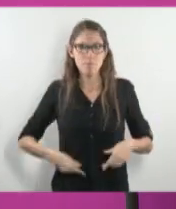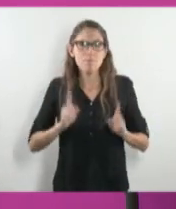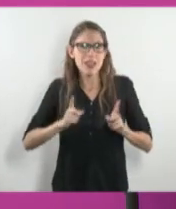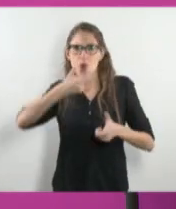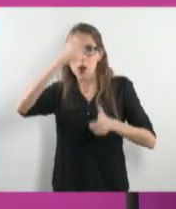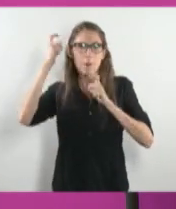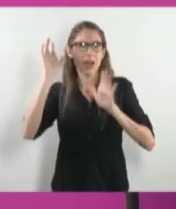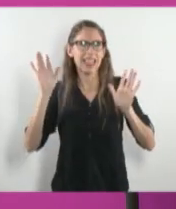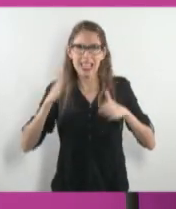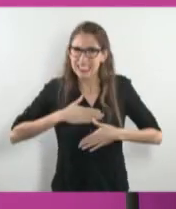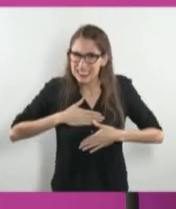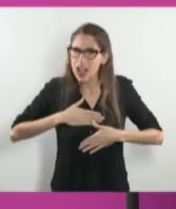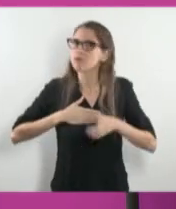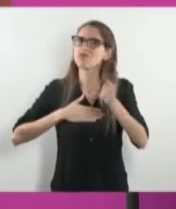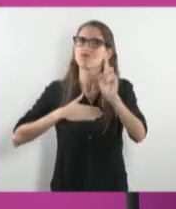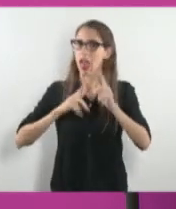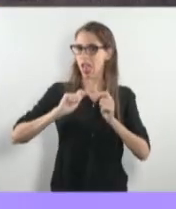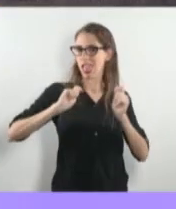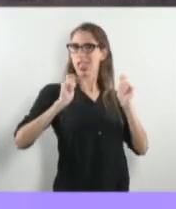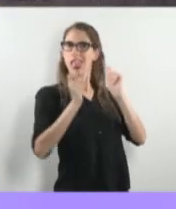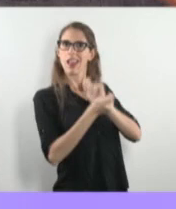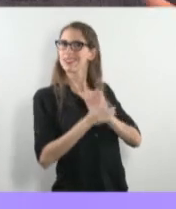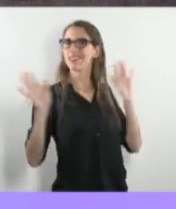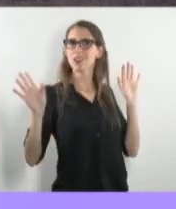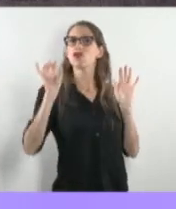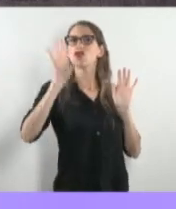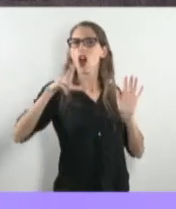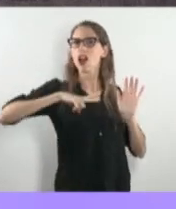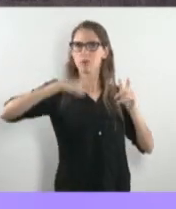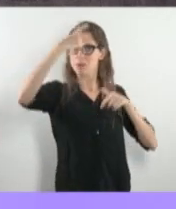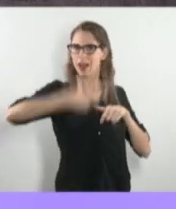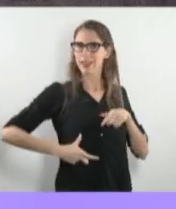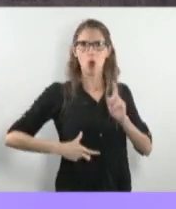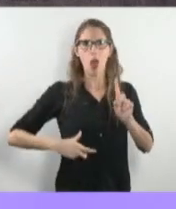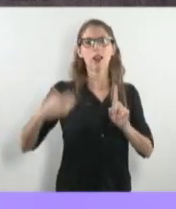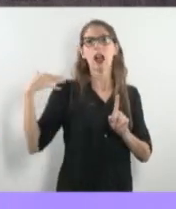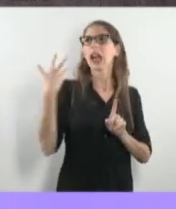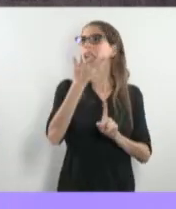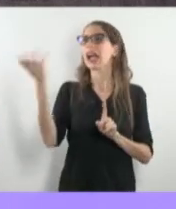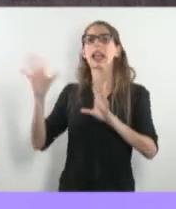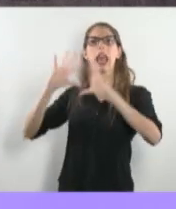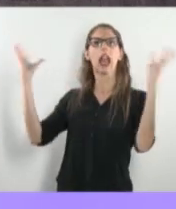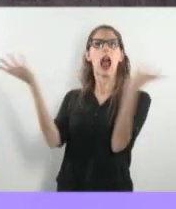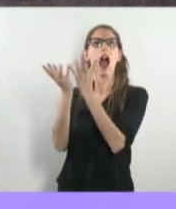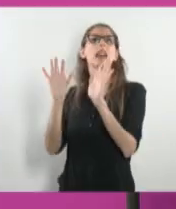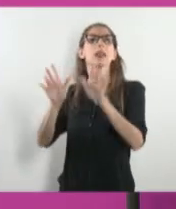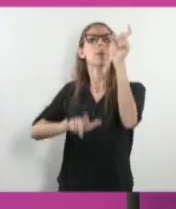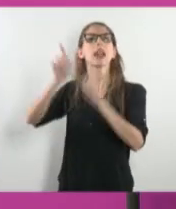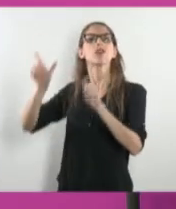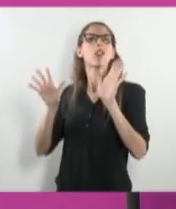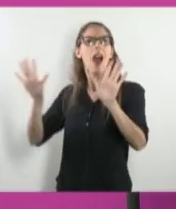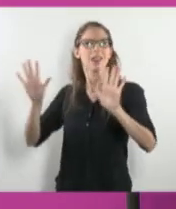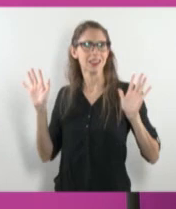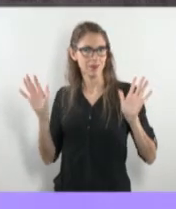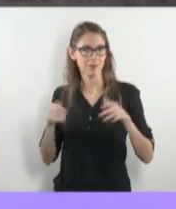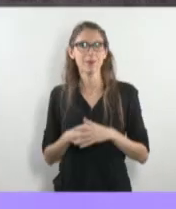única. Claro, no, claro, acá no. Ya empieza a... Hay un salto a esto que decíamos, lo universal. A, ¿no?, pasar a una idea universal de lo humano.